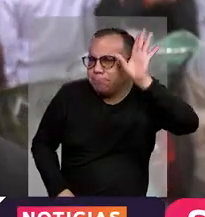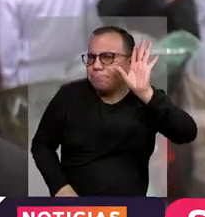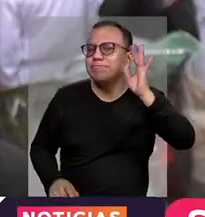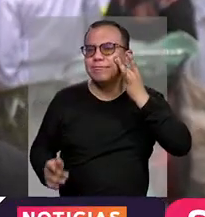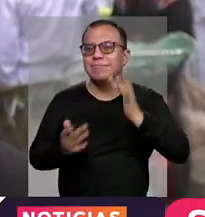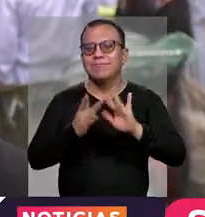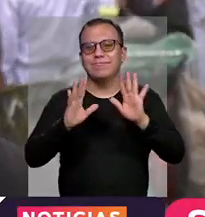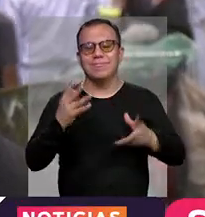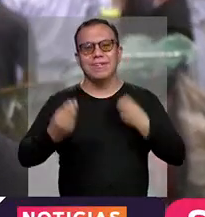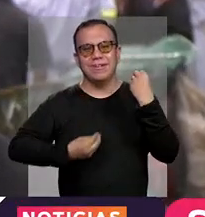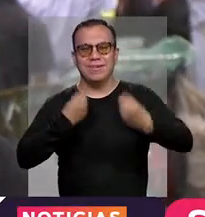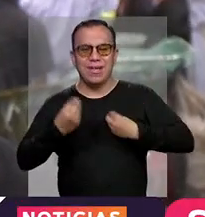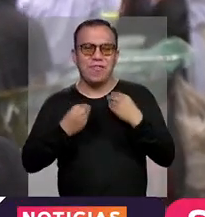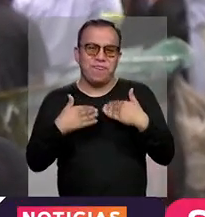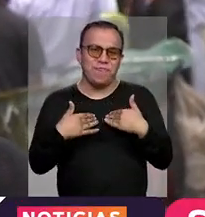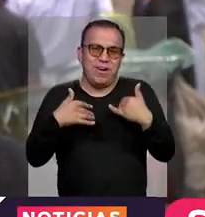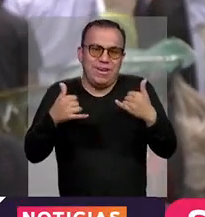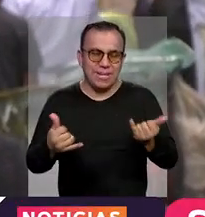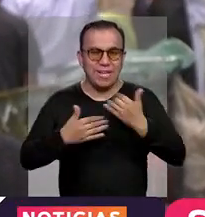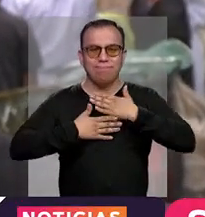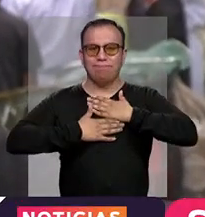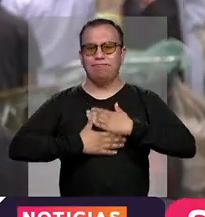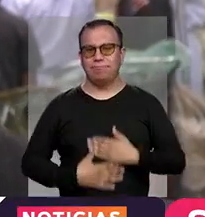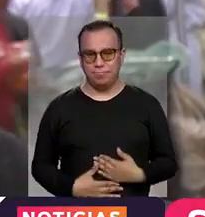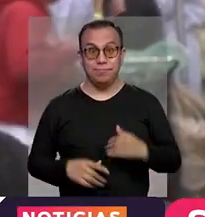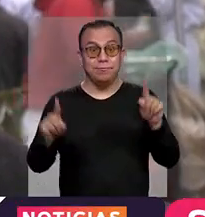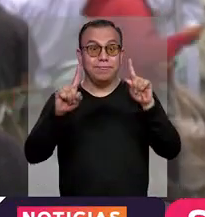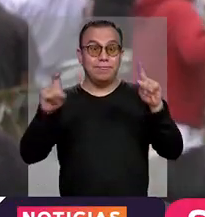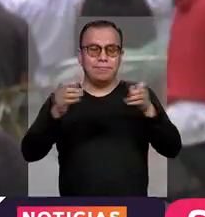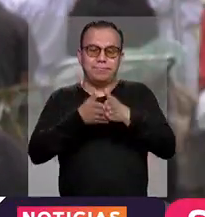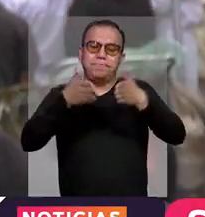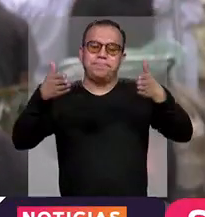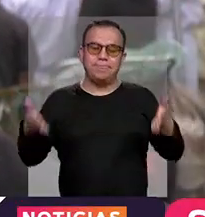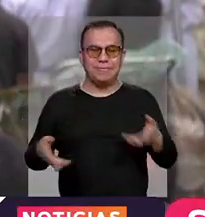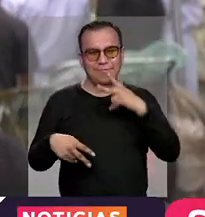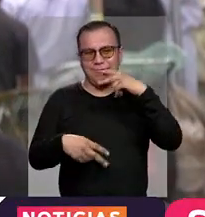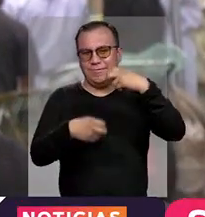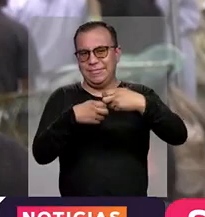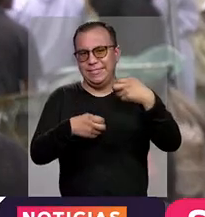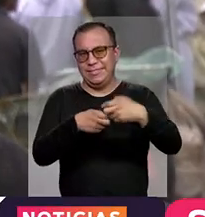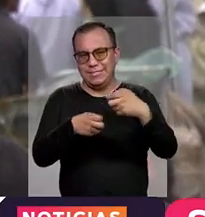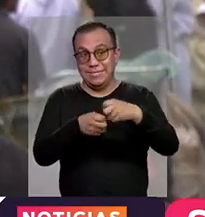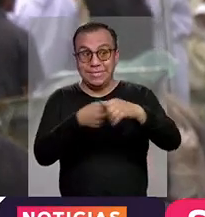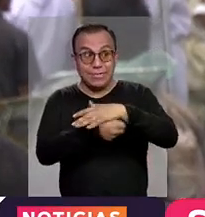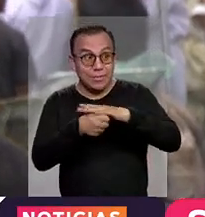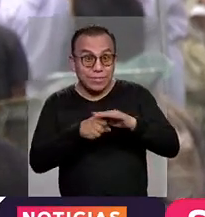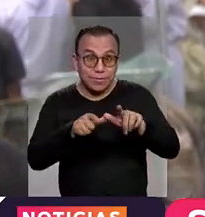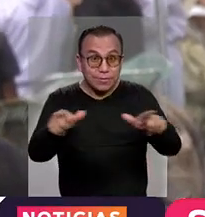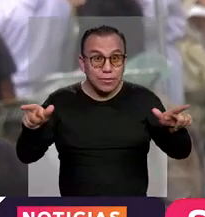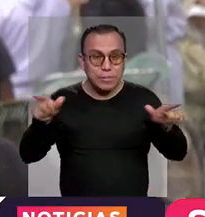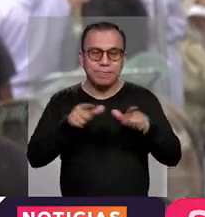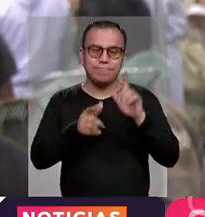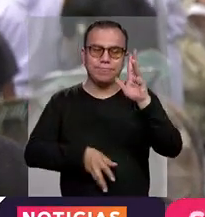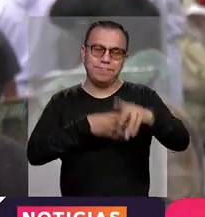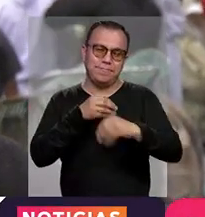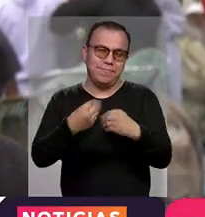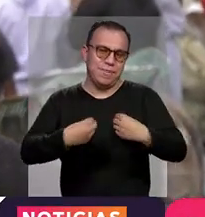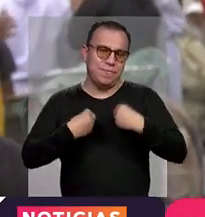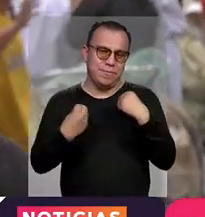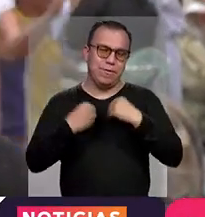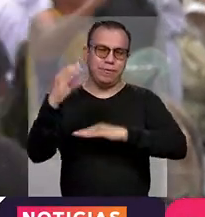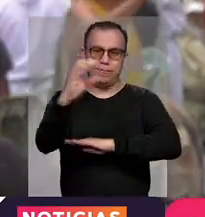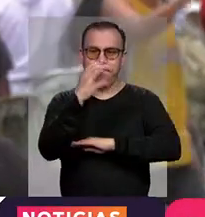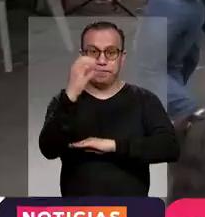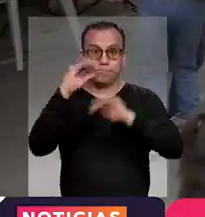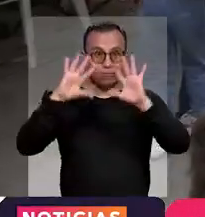poquito de felicidad y de tranquilidad en medio de, pues, de la dureza, no solamente de este sector, sino de lo que está viviendo el país